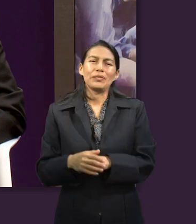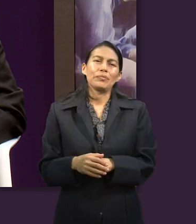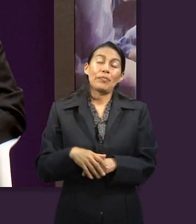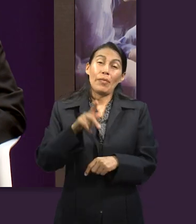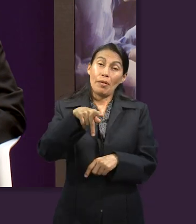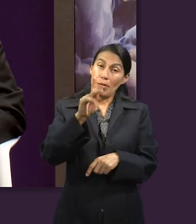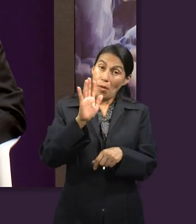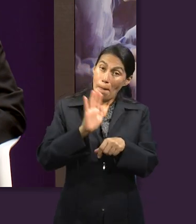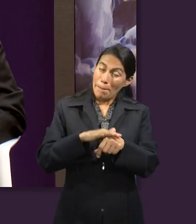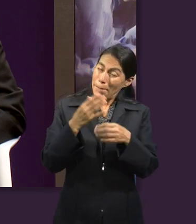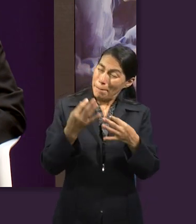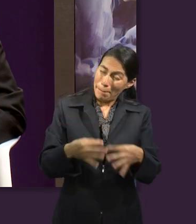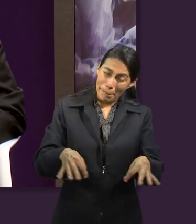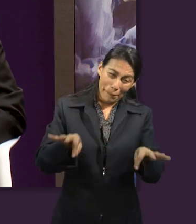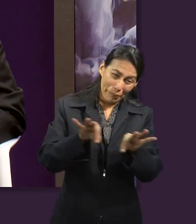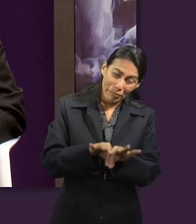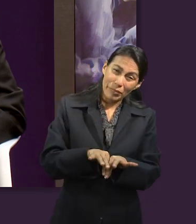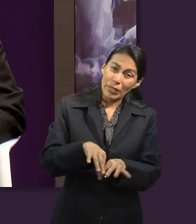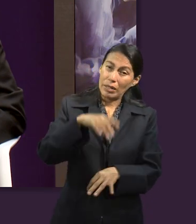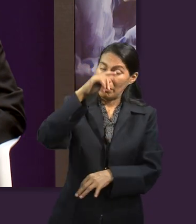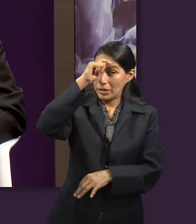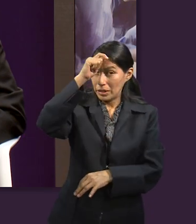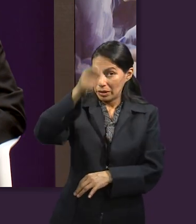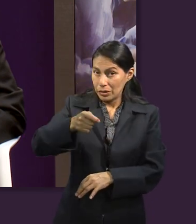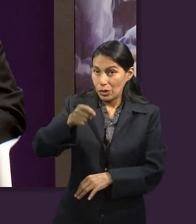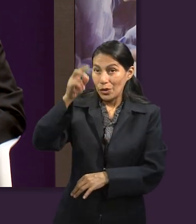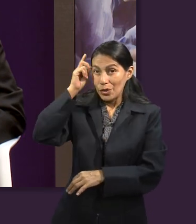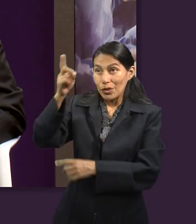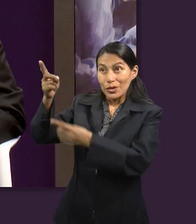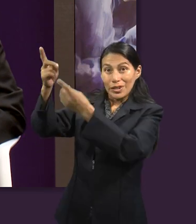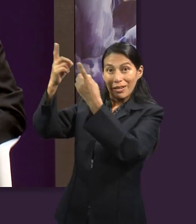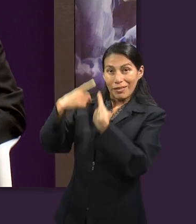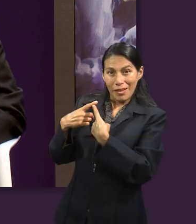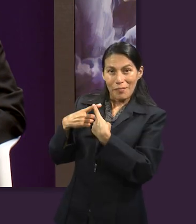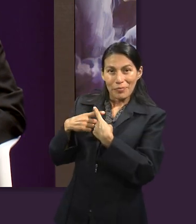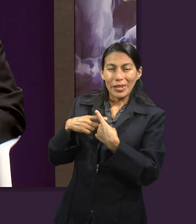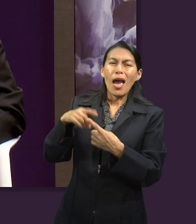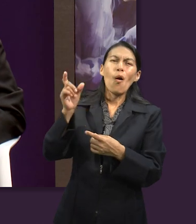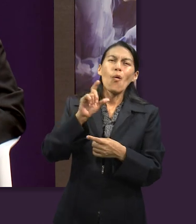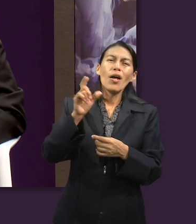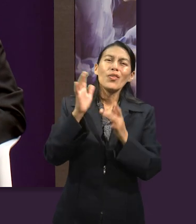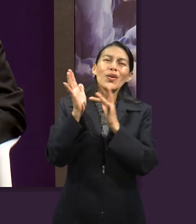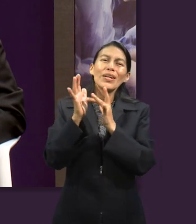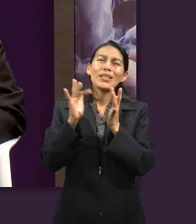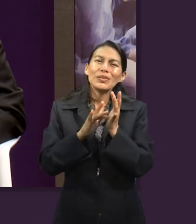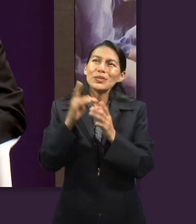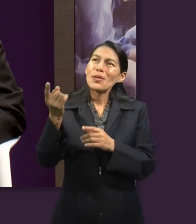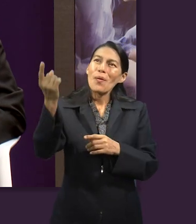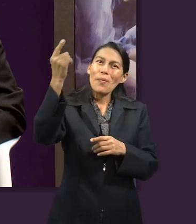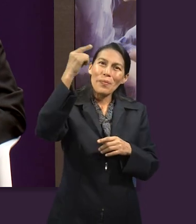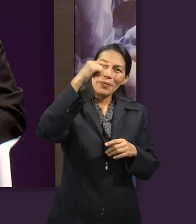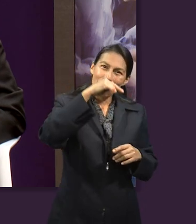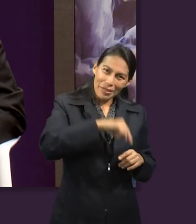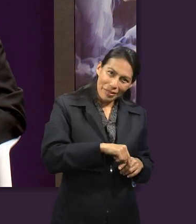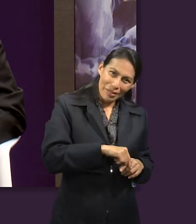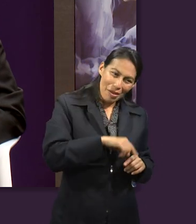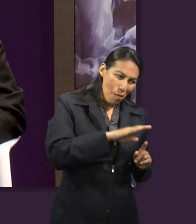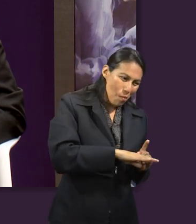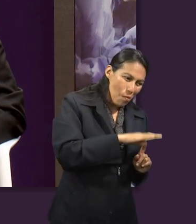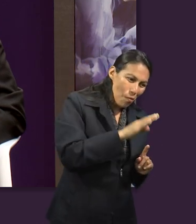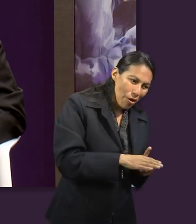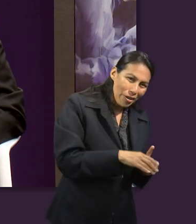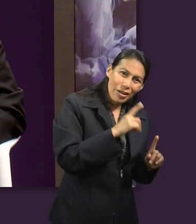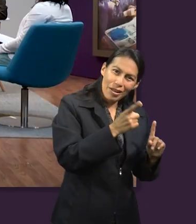ser bendición para votos pero la mayor bendición como señalas pues viene a través de jesús a través